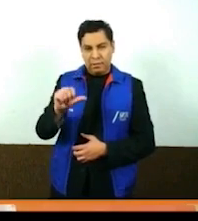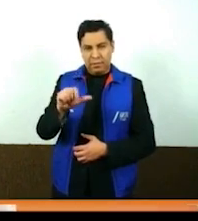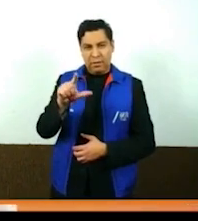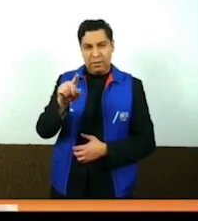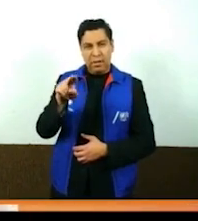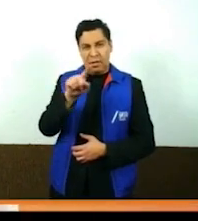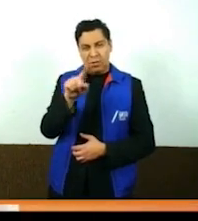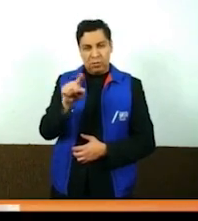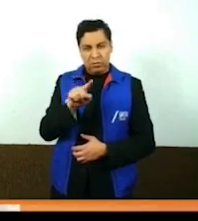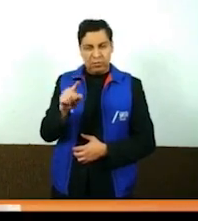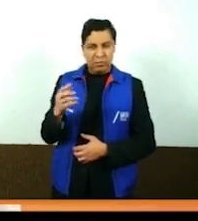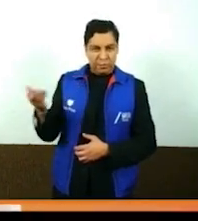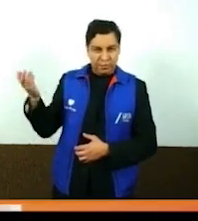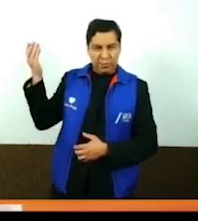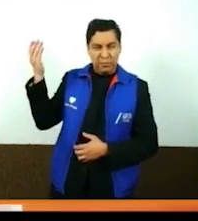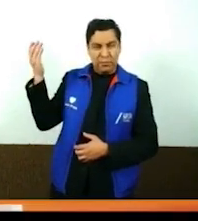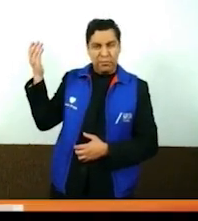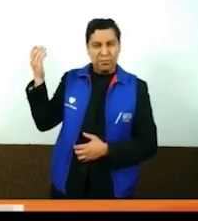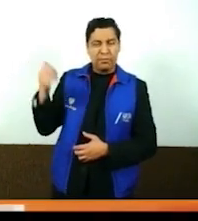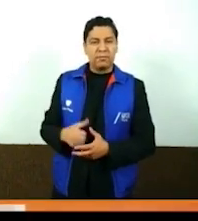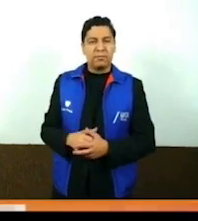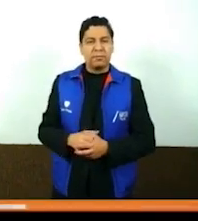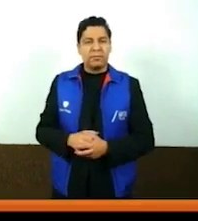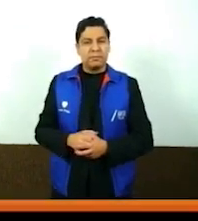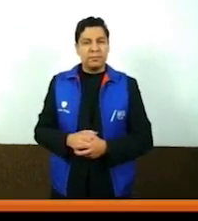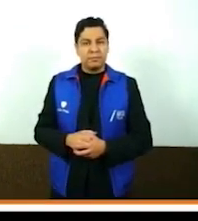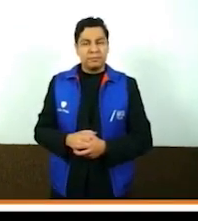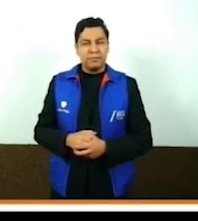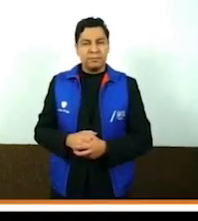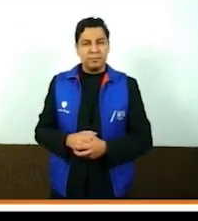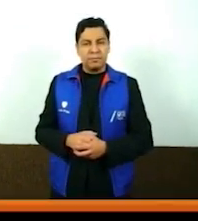Sandra Luz Cepeda Hernández.